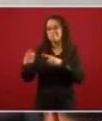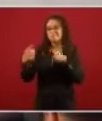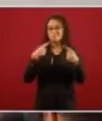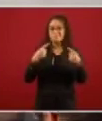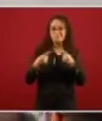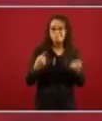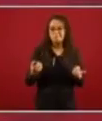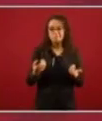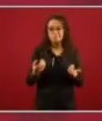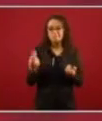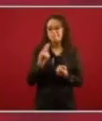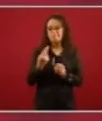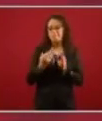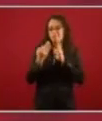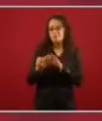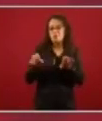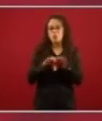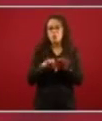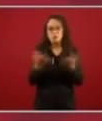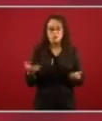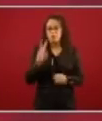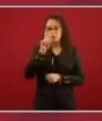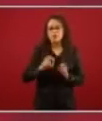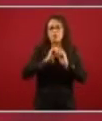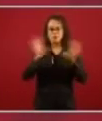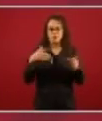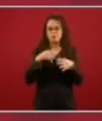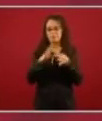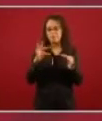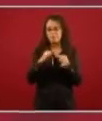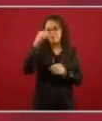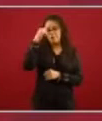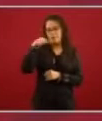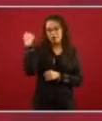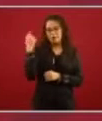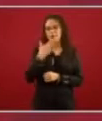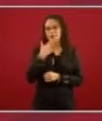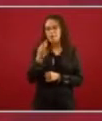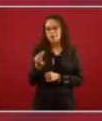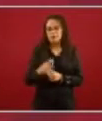A ver, es muy sencillo. Si decimos